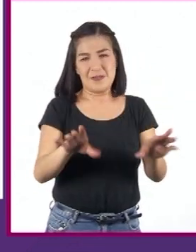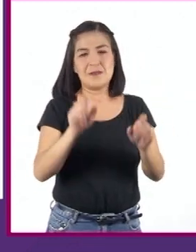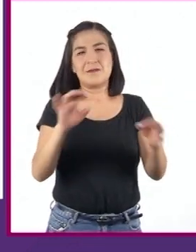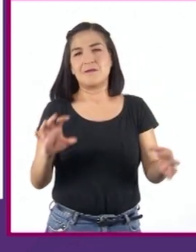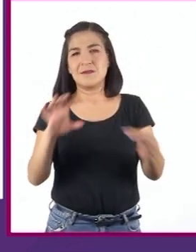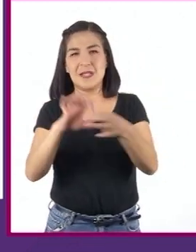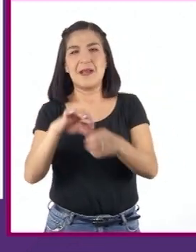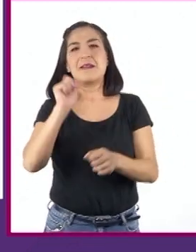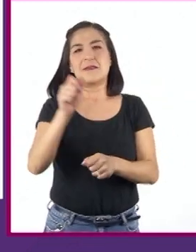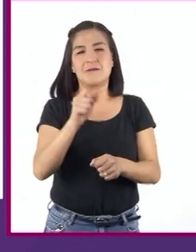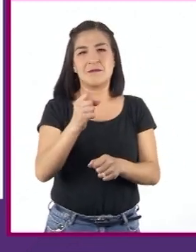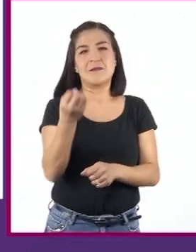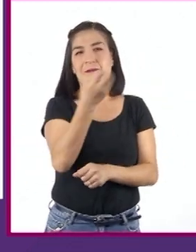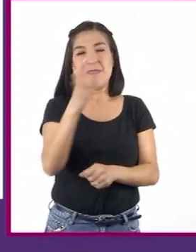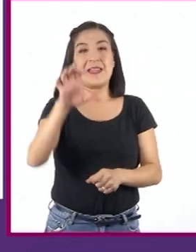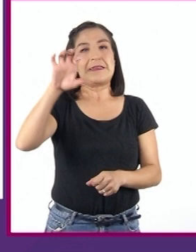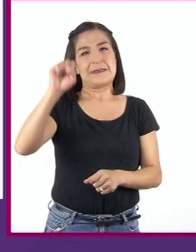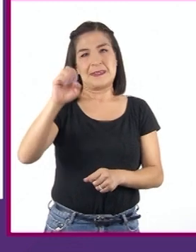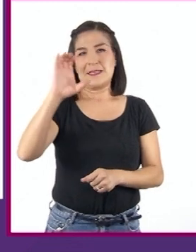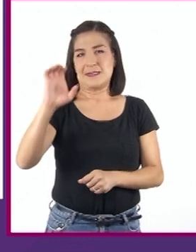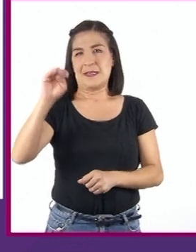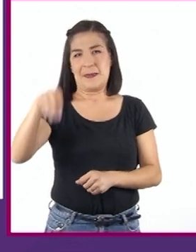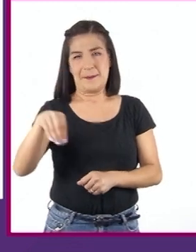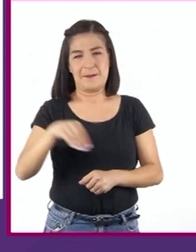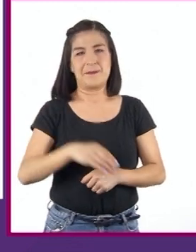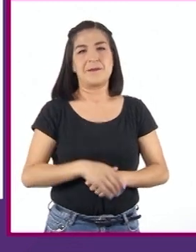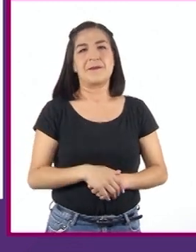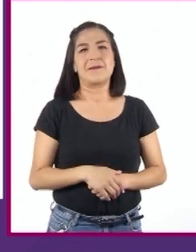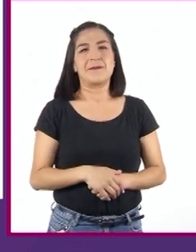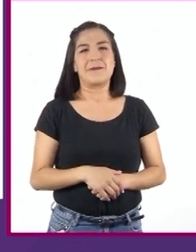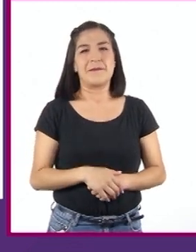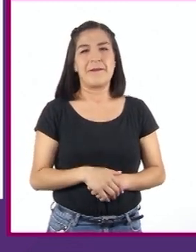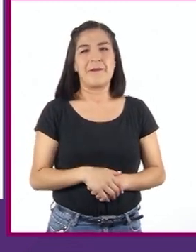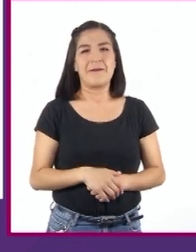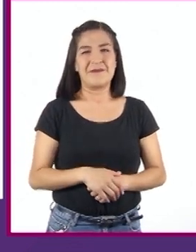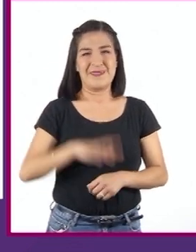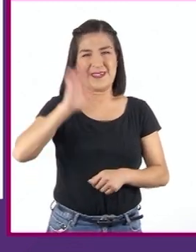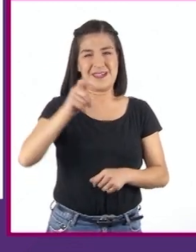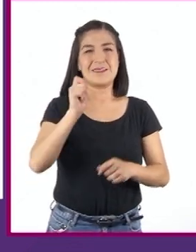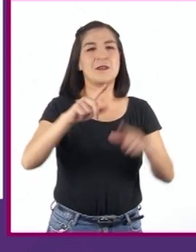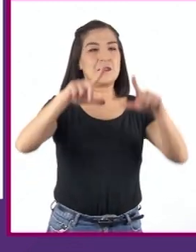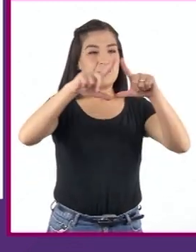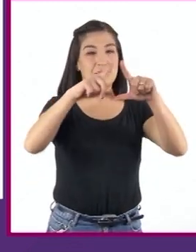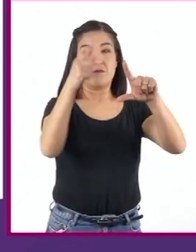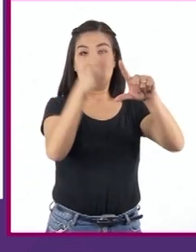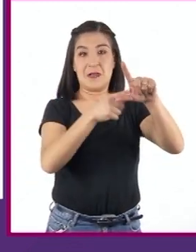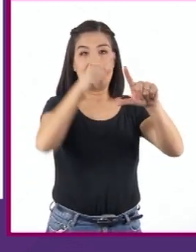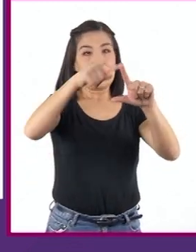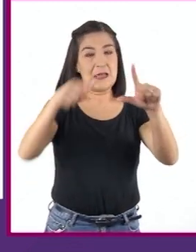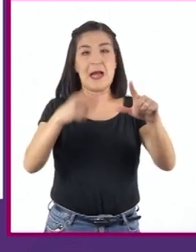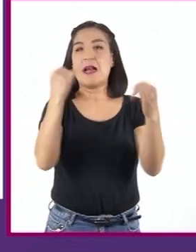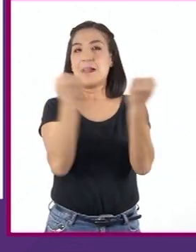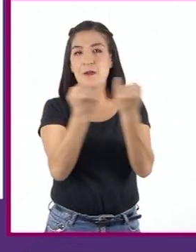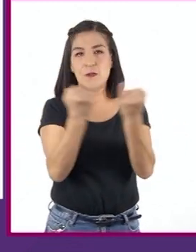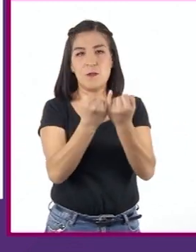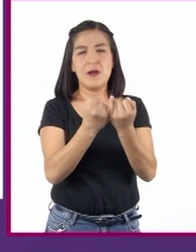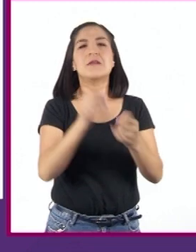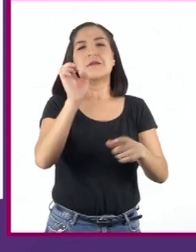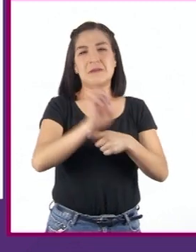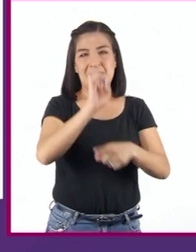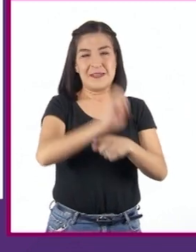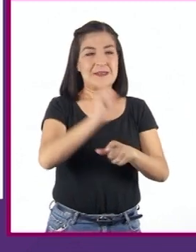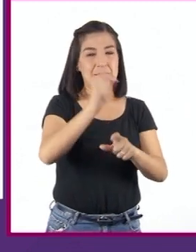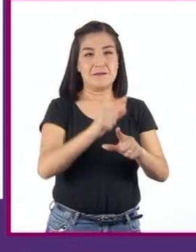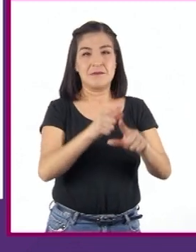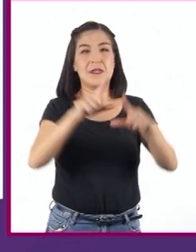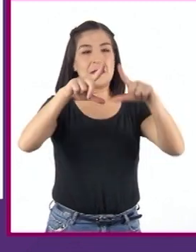del rombo es de 60 centímetros. Como los lados del rombo son iguales, entonces cada lado